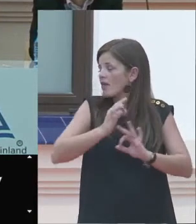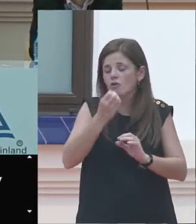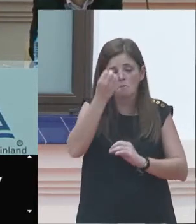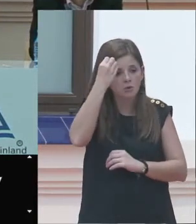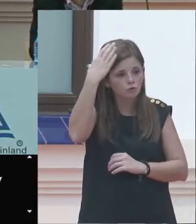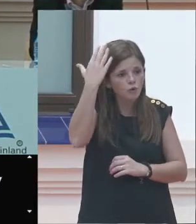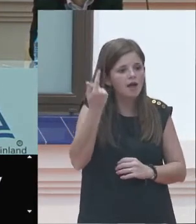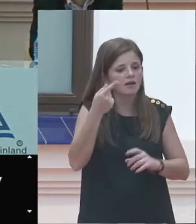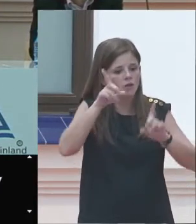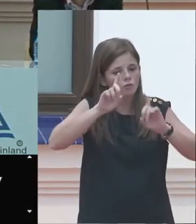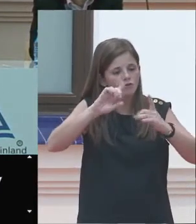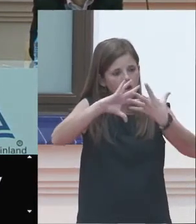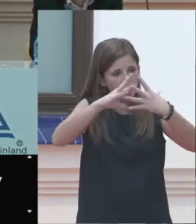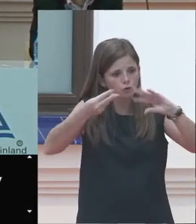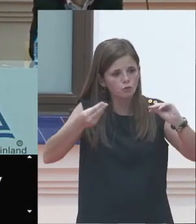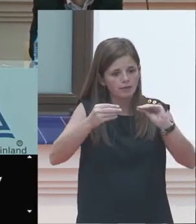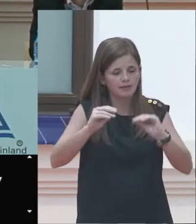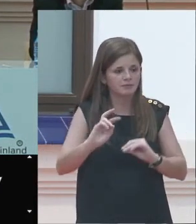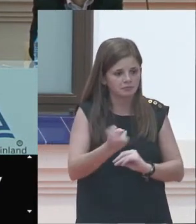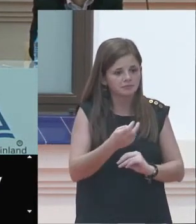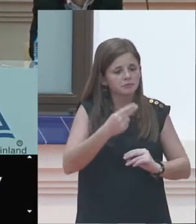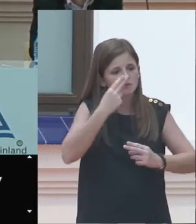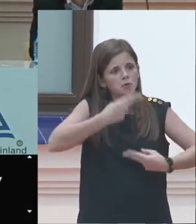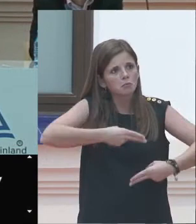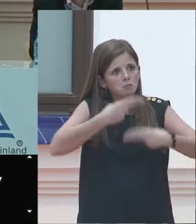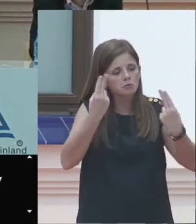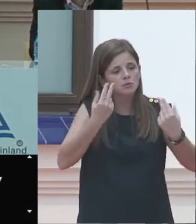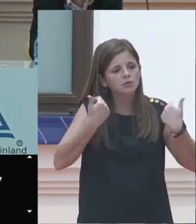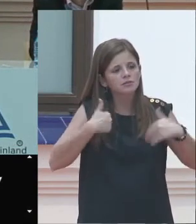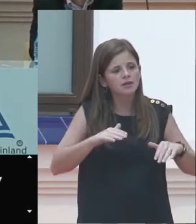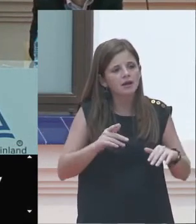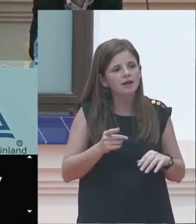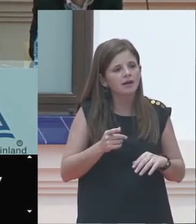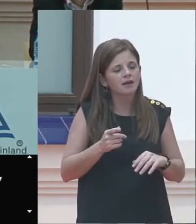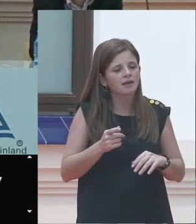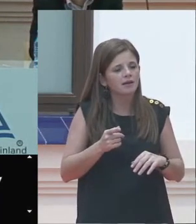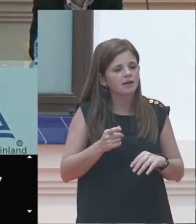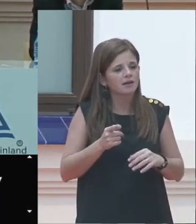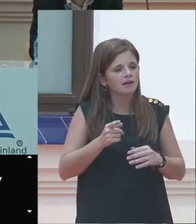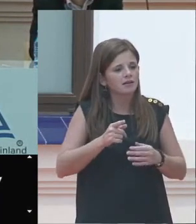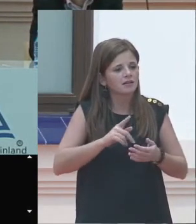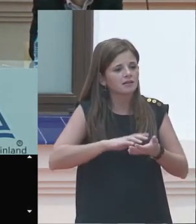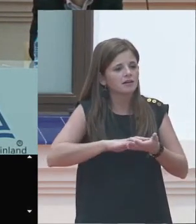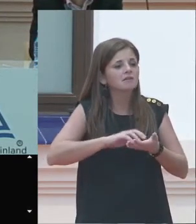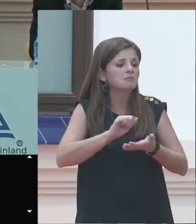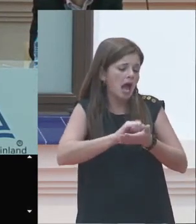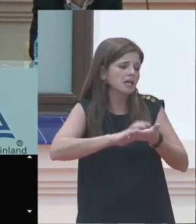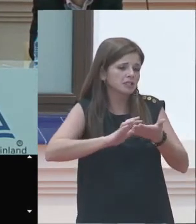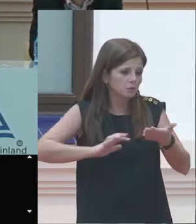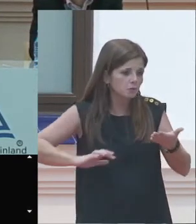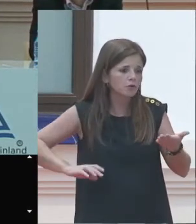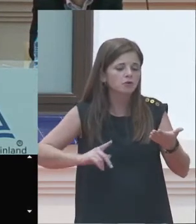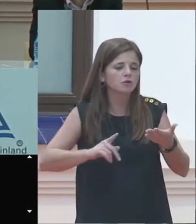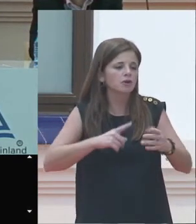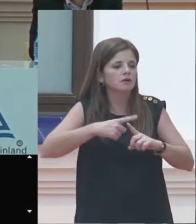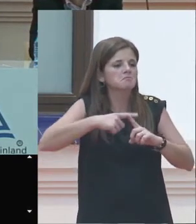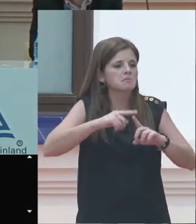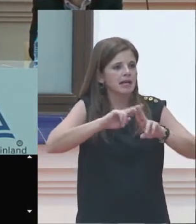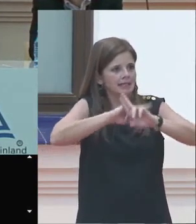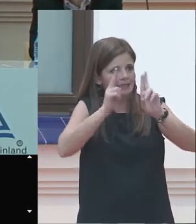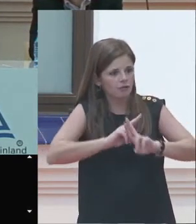tecnología educativa. Ha publicado diversos artículos en revistas internacionales y en conferencias de carácter internacional, y también